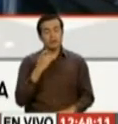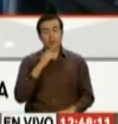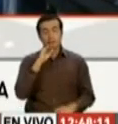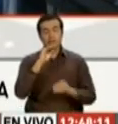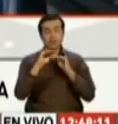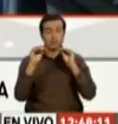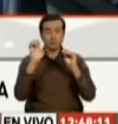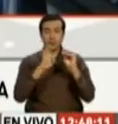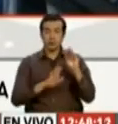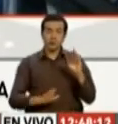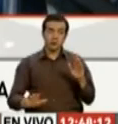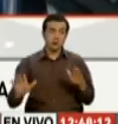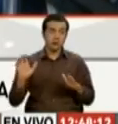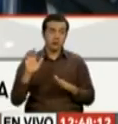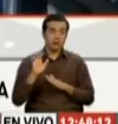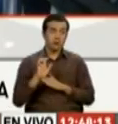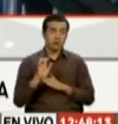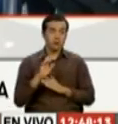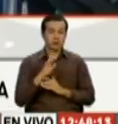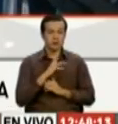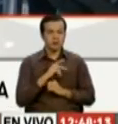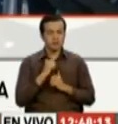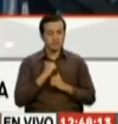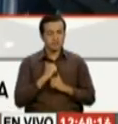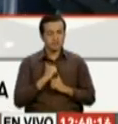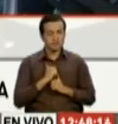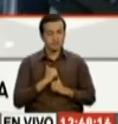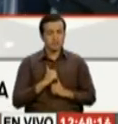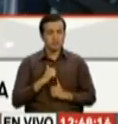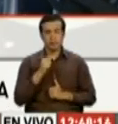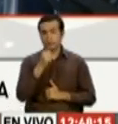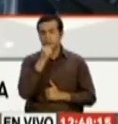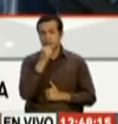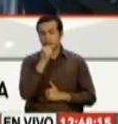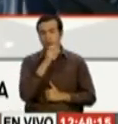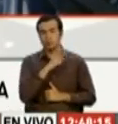decirlo, Ecuador, el país está de luto. Quienes hacemos periodismo nos sentimos...